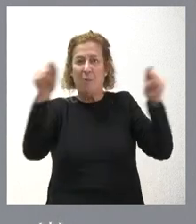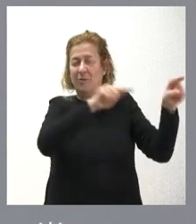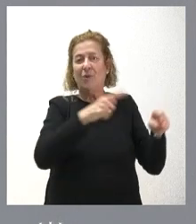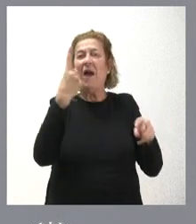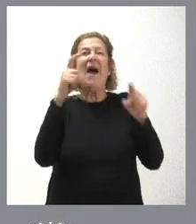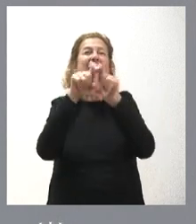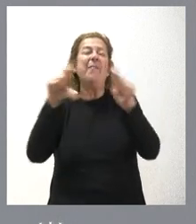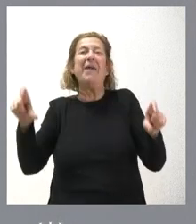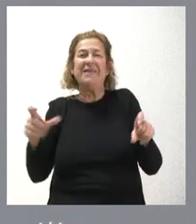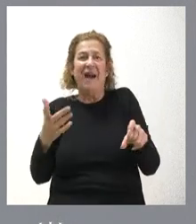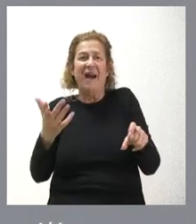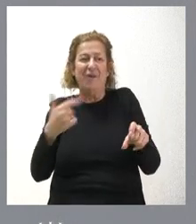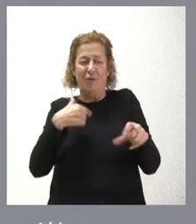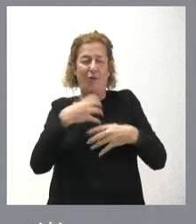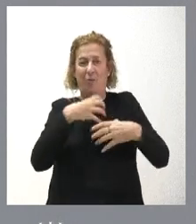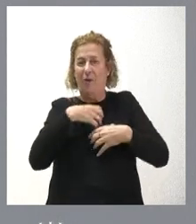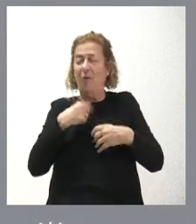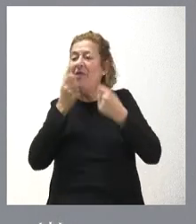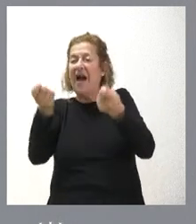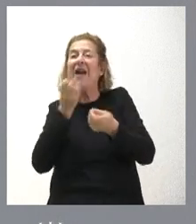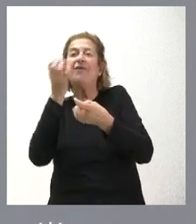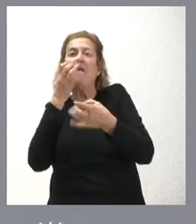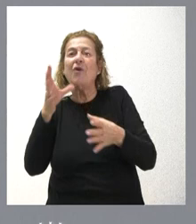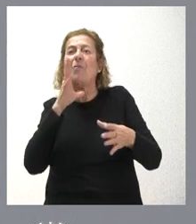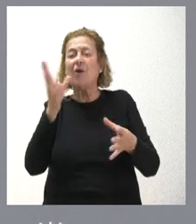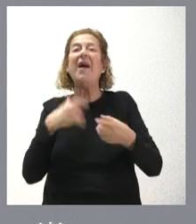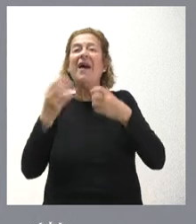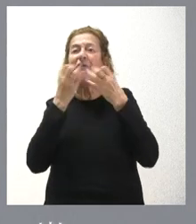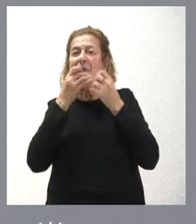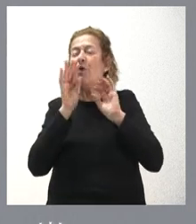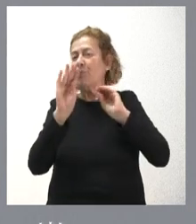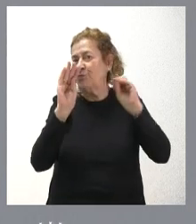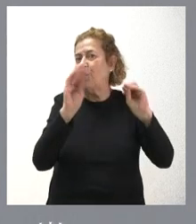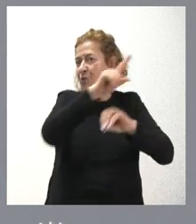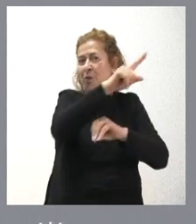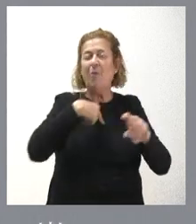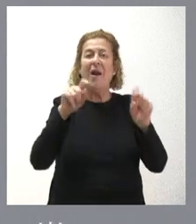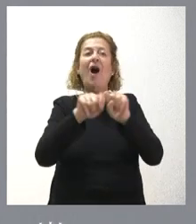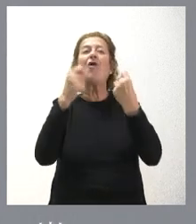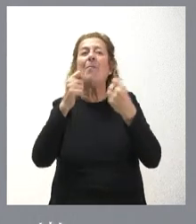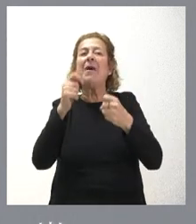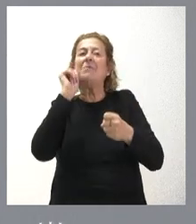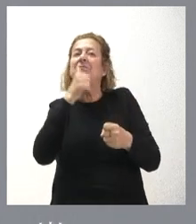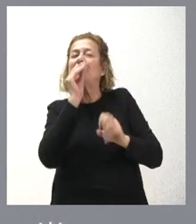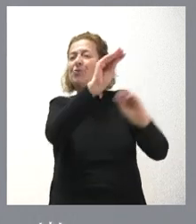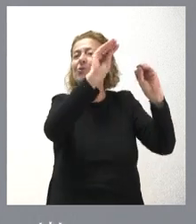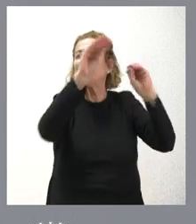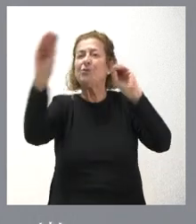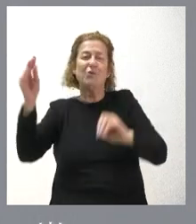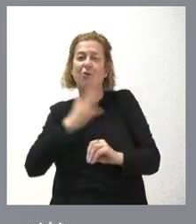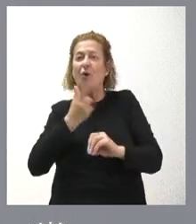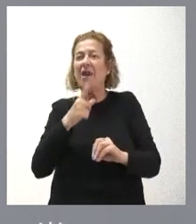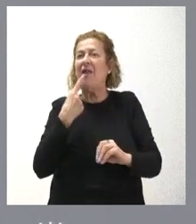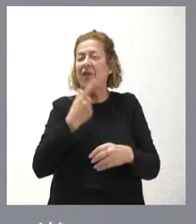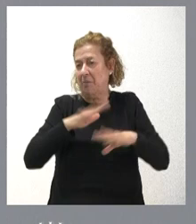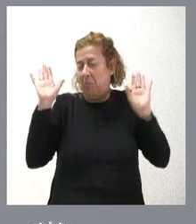empresa y no podríamos dar esta información porque sería información lógicamente que rompería el anonimato de algunas de ellas que lógicamente no lo quieren hacer